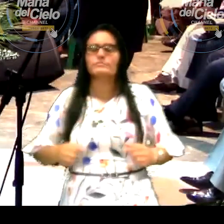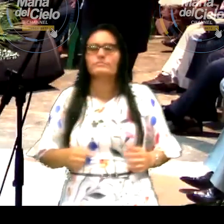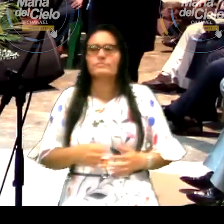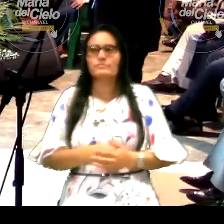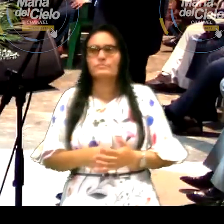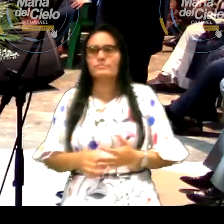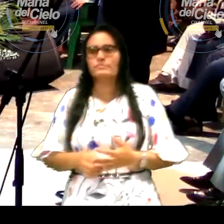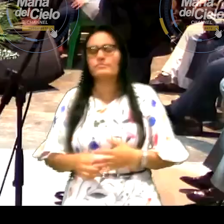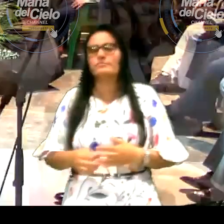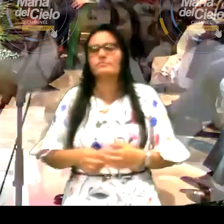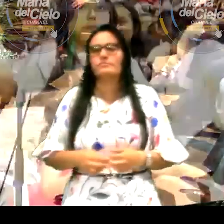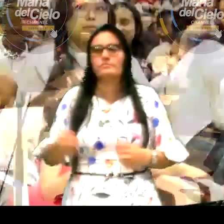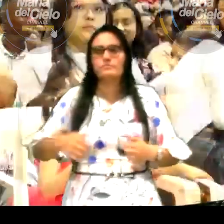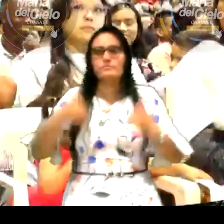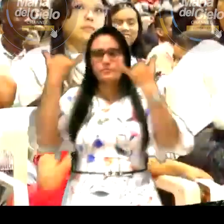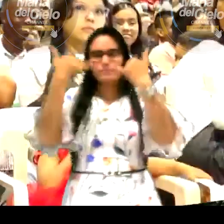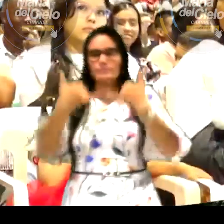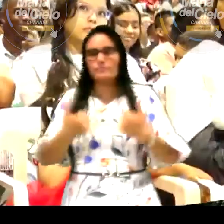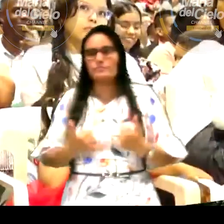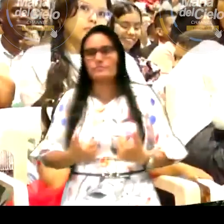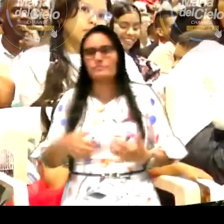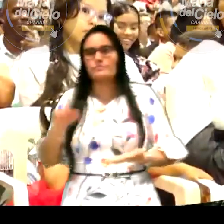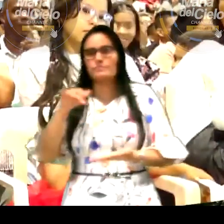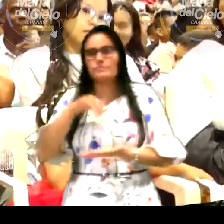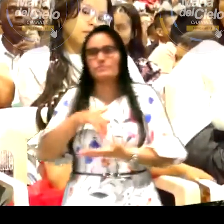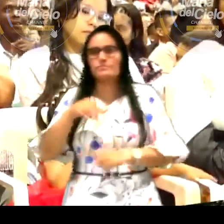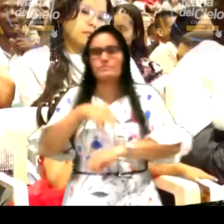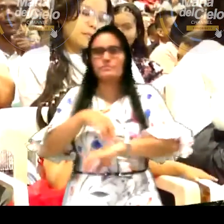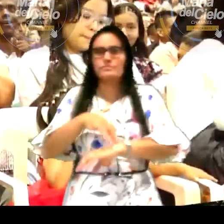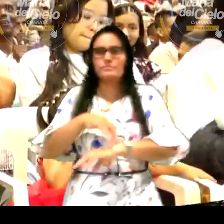en el momento preciso.